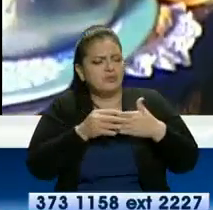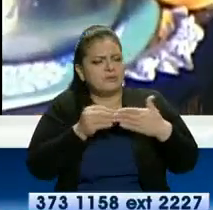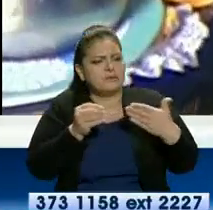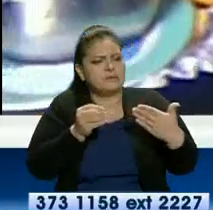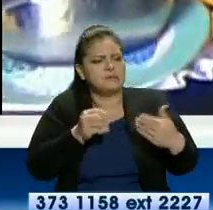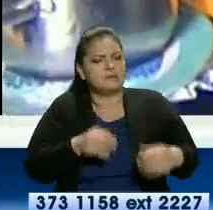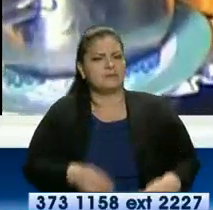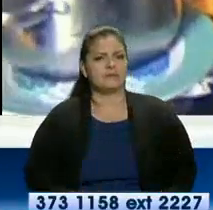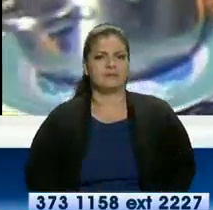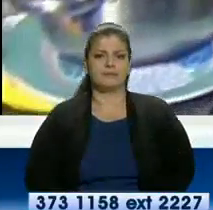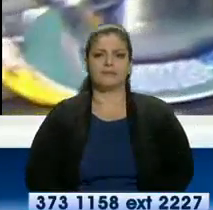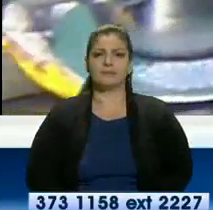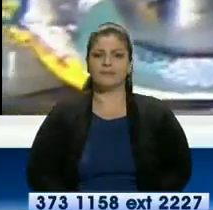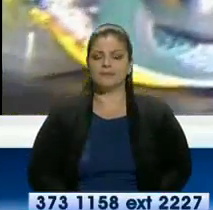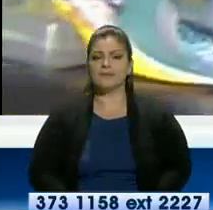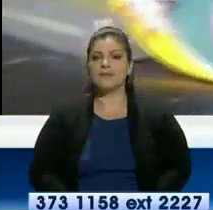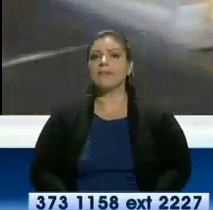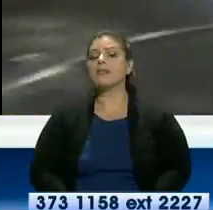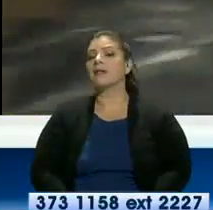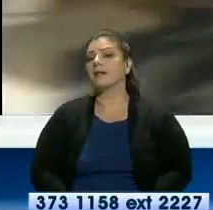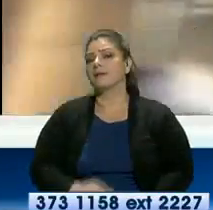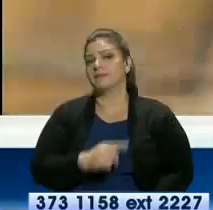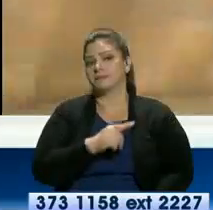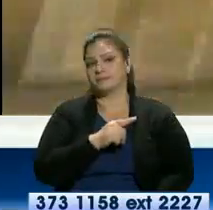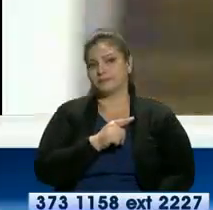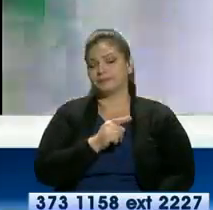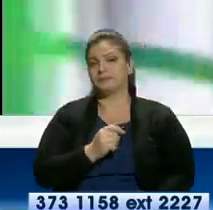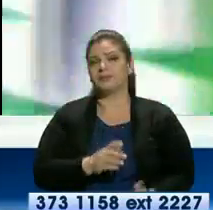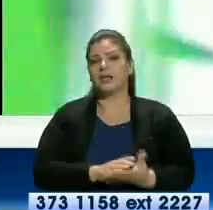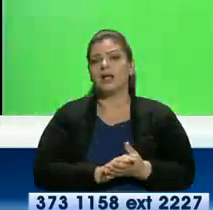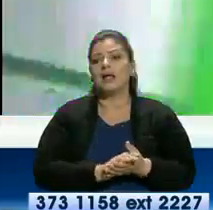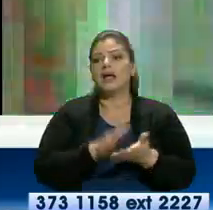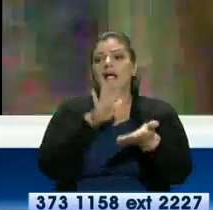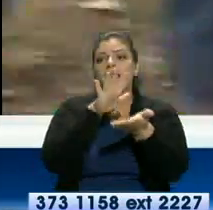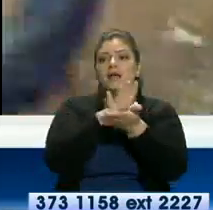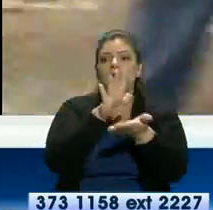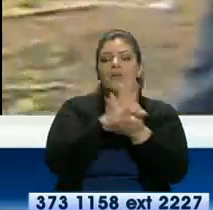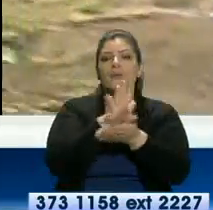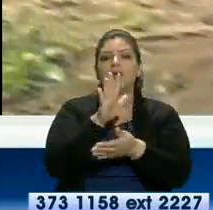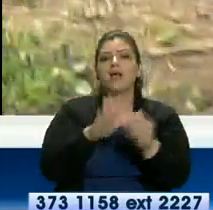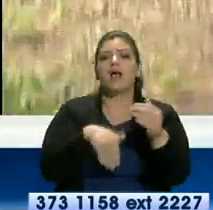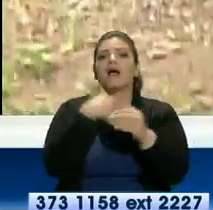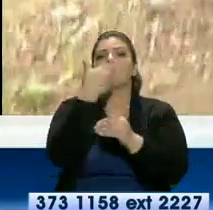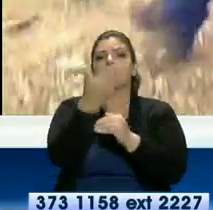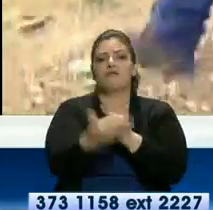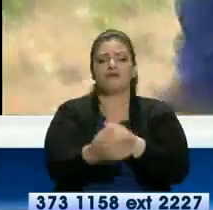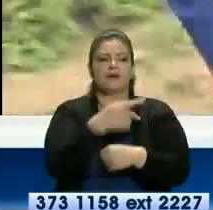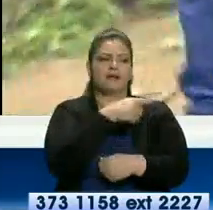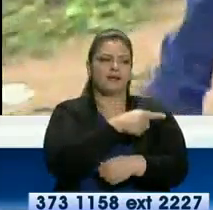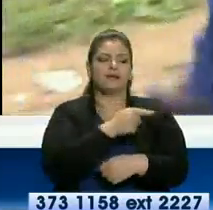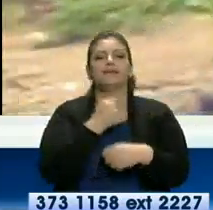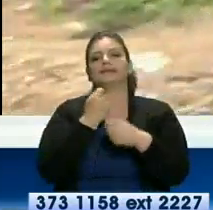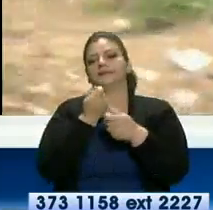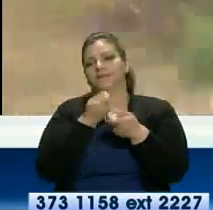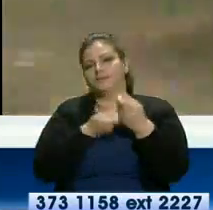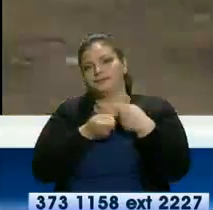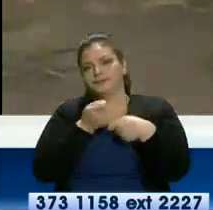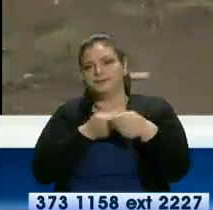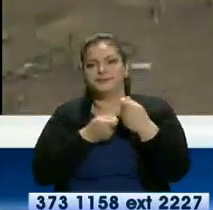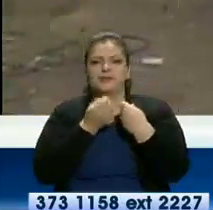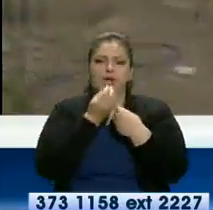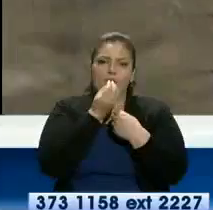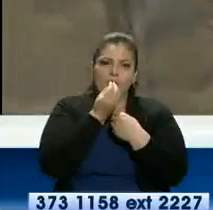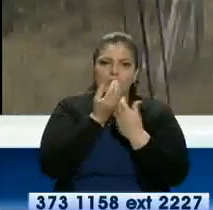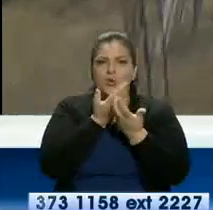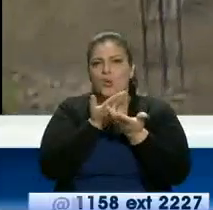escuela, en la parte exterior, vendiendo algunos productos para tratar de comer, de alimentarse. Es decir, no tiene ni un dólar para comenzar a parar